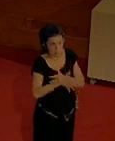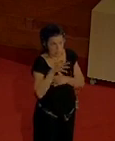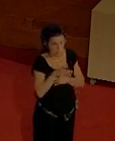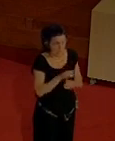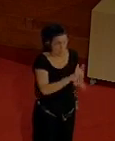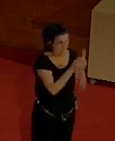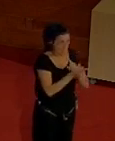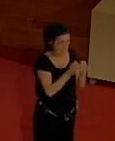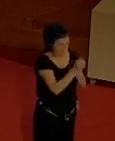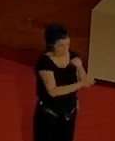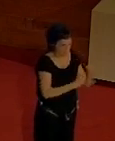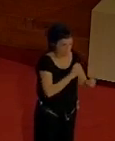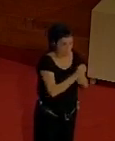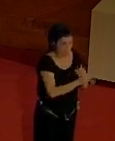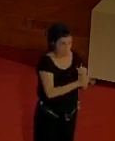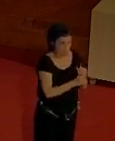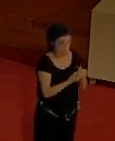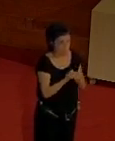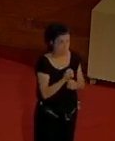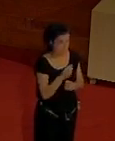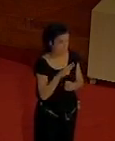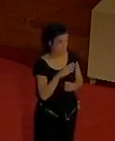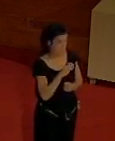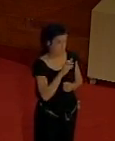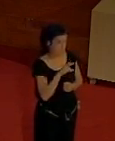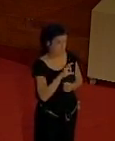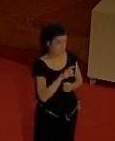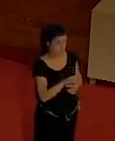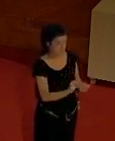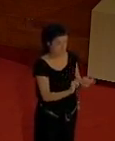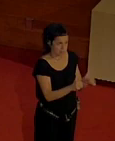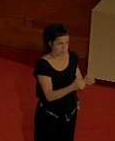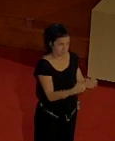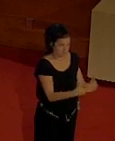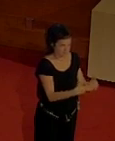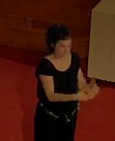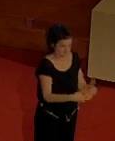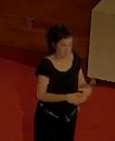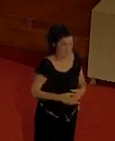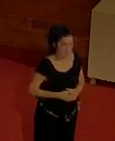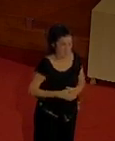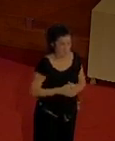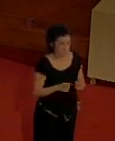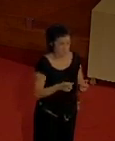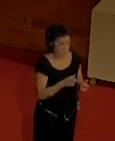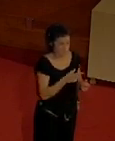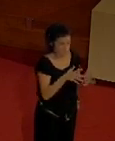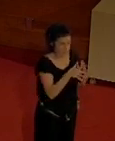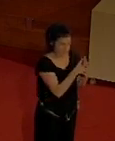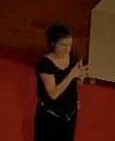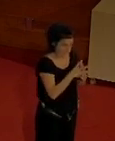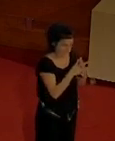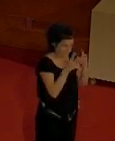es en ese marco auc en el que se van a poner en marcha ese es un intento de Estados Unidos de buscar la